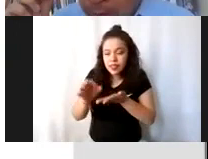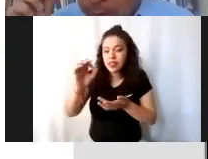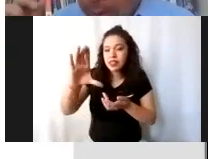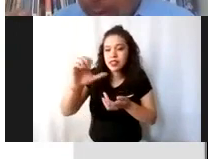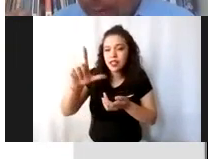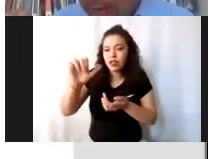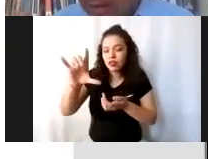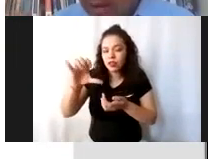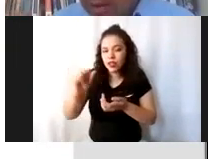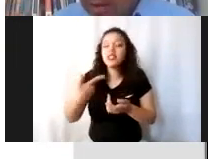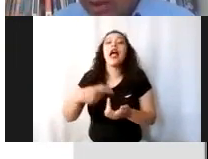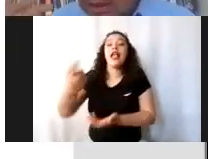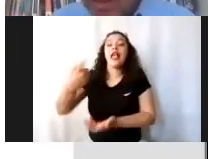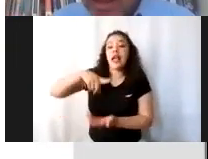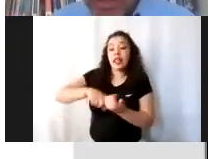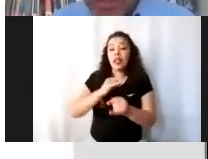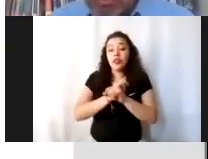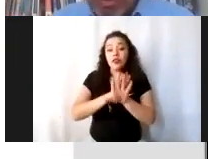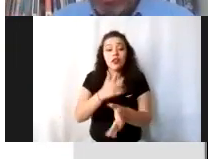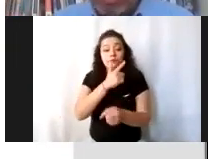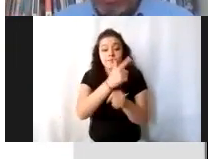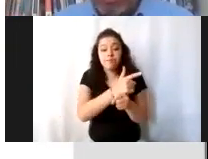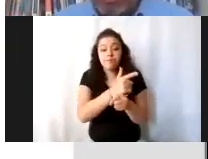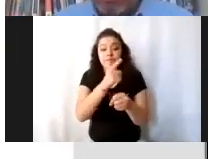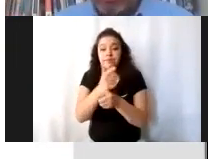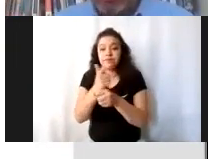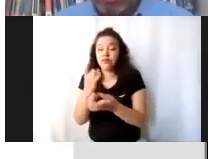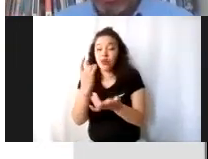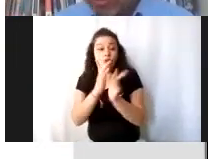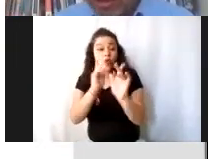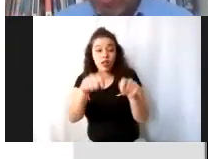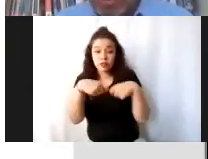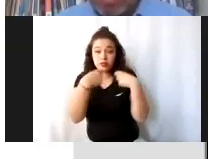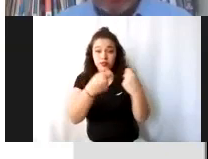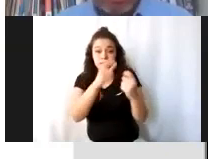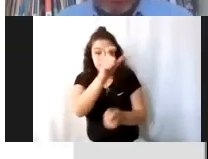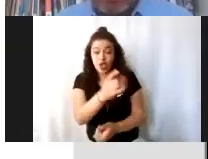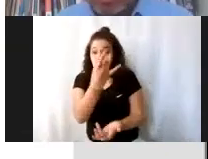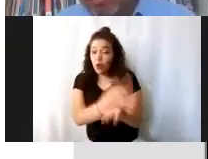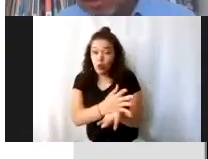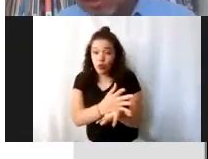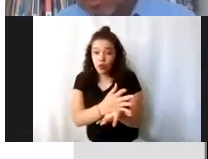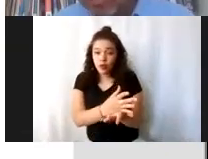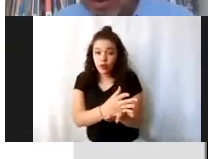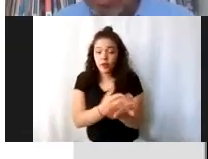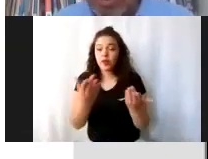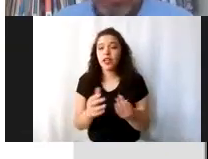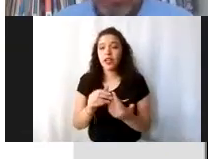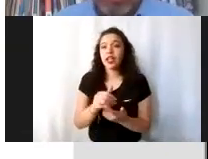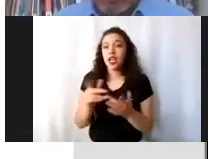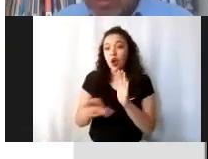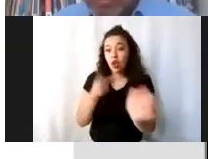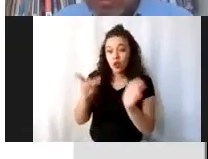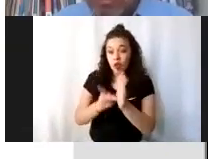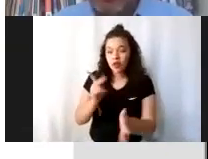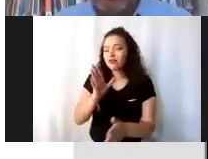que es identificable o es asignada solamente a esa persona y a nadie más, y que además es irrepetible.